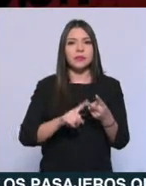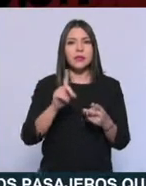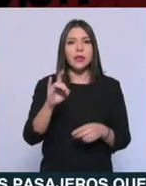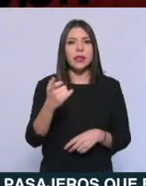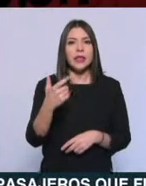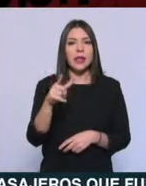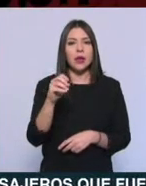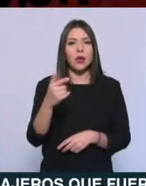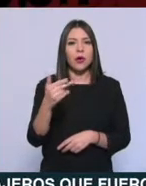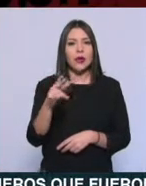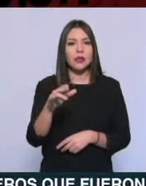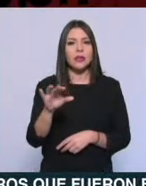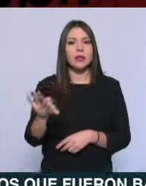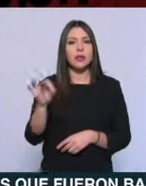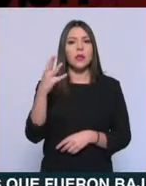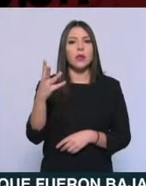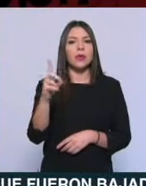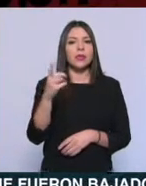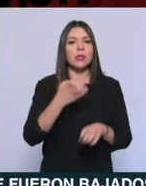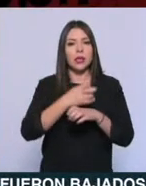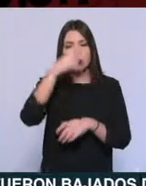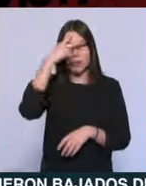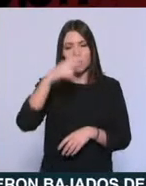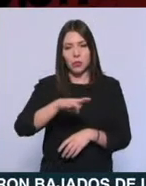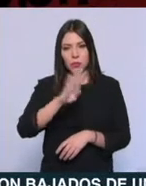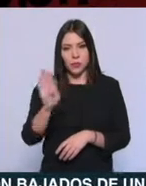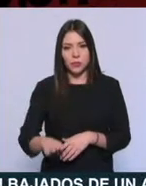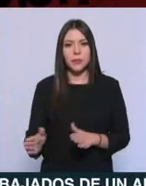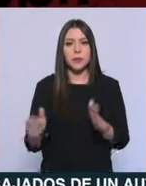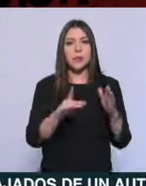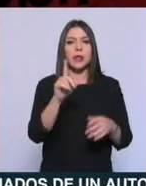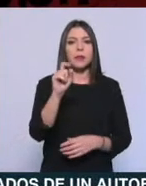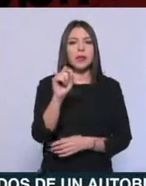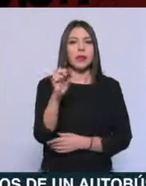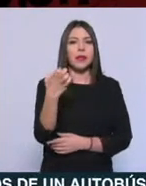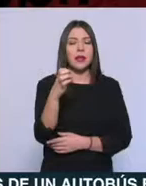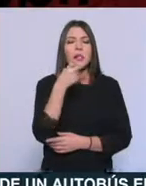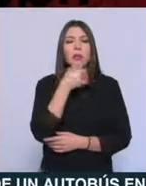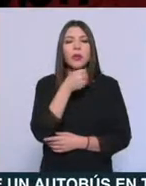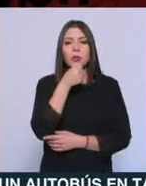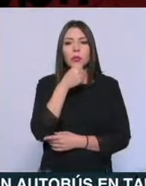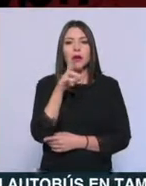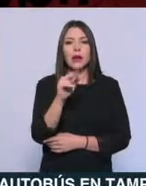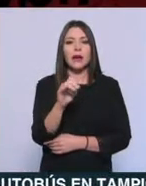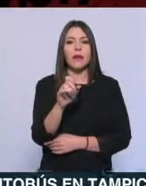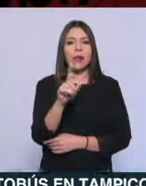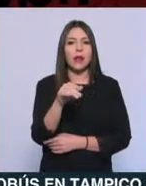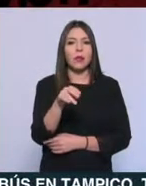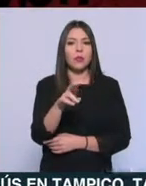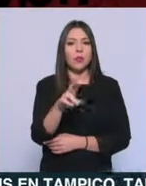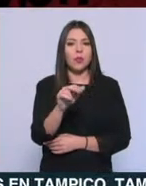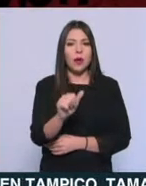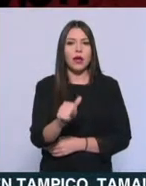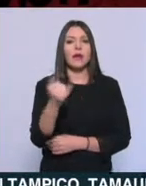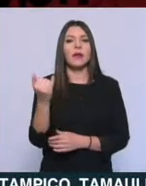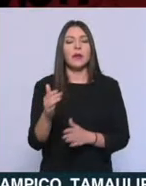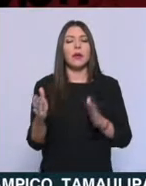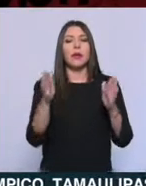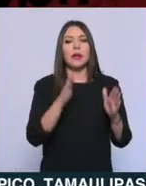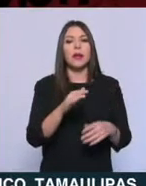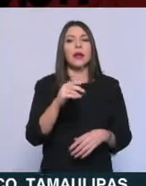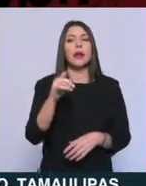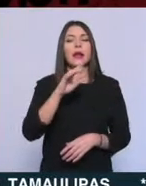en el Estado de México el 4 de diciembre. El 20 de enero fue asesinado el también locutor Rafael Murúa. El 17 de febrero fue